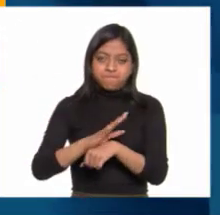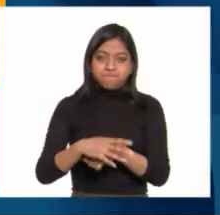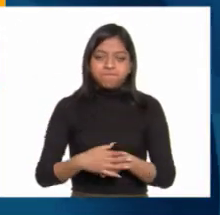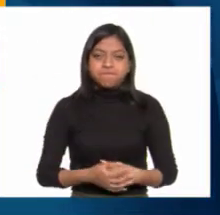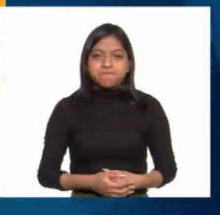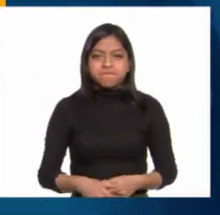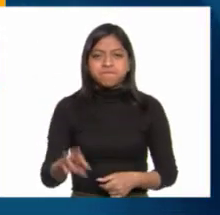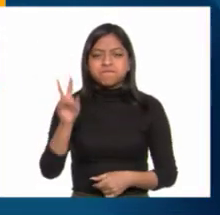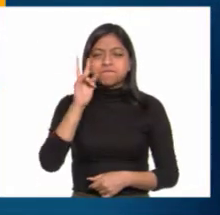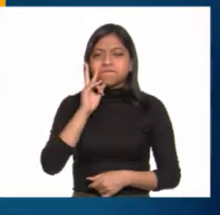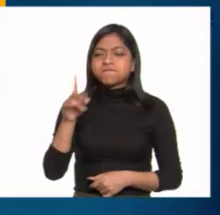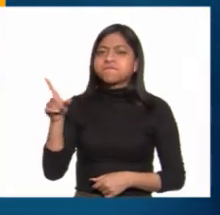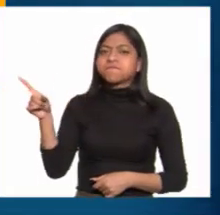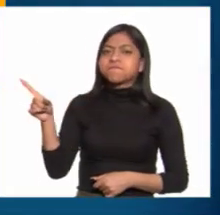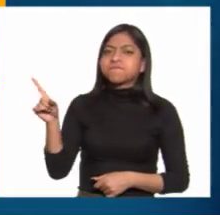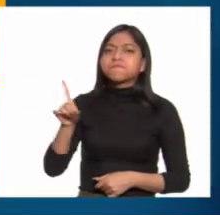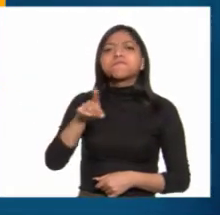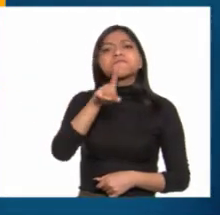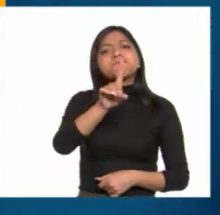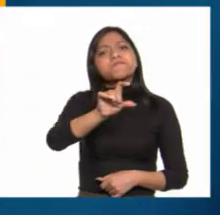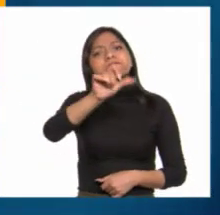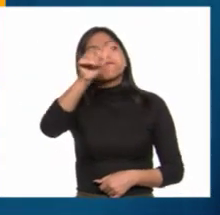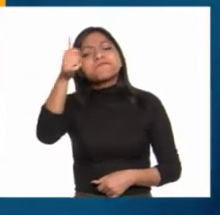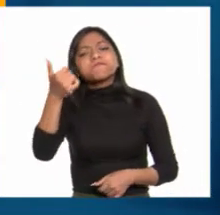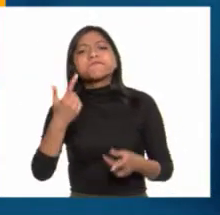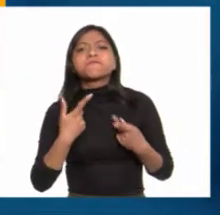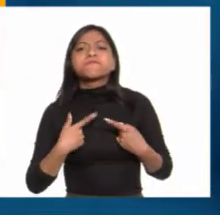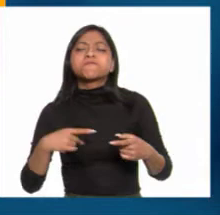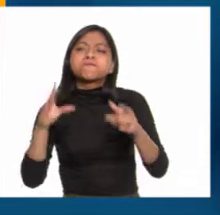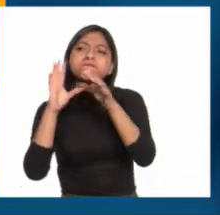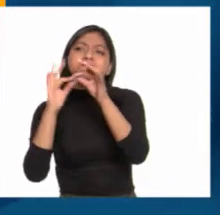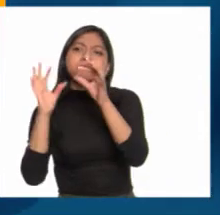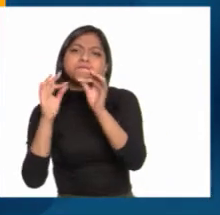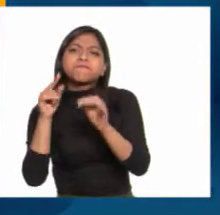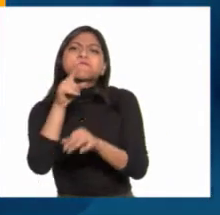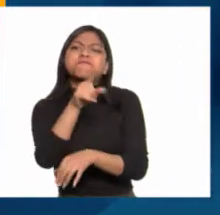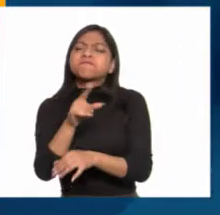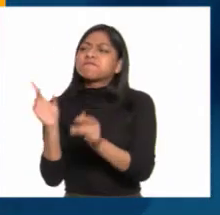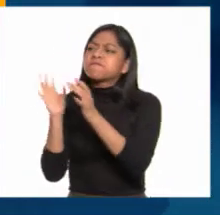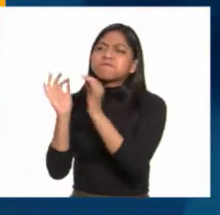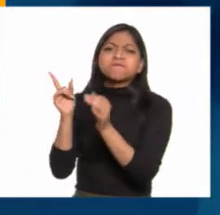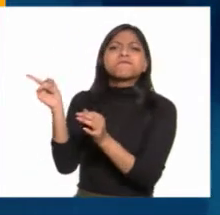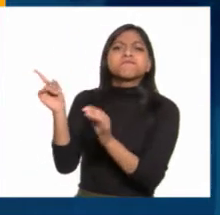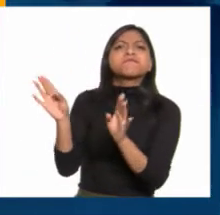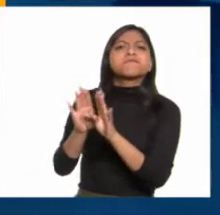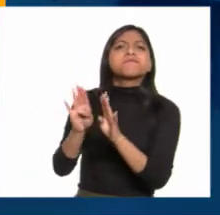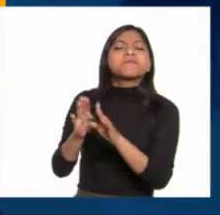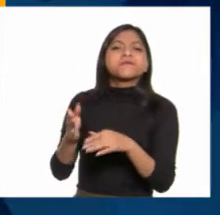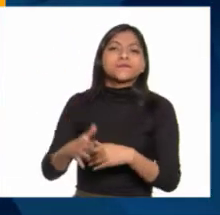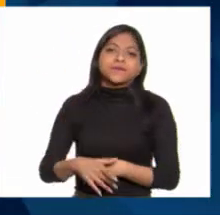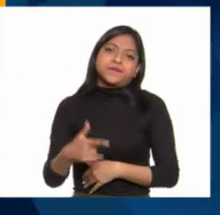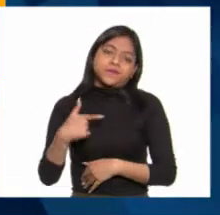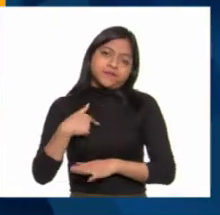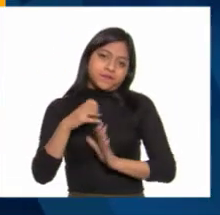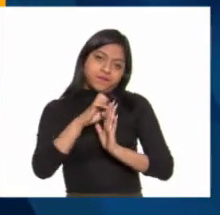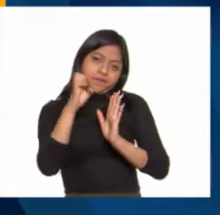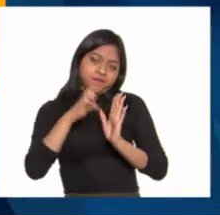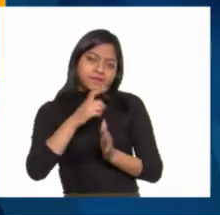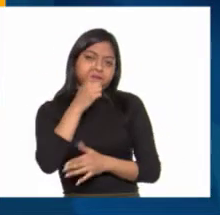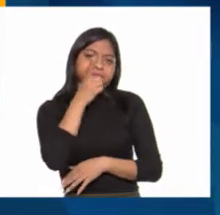¿cómo les describirías esta imagen a tus compañeros de quinto grado? Bueno, yo les diría lo